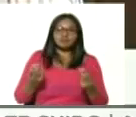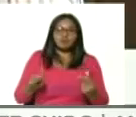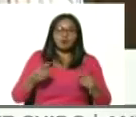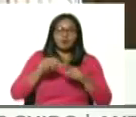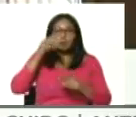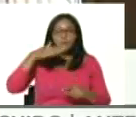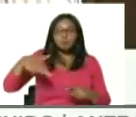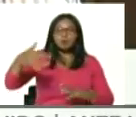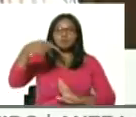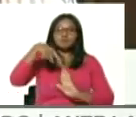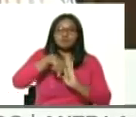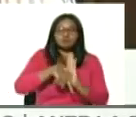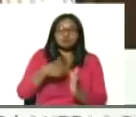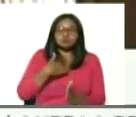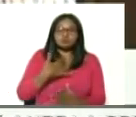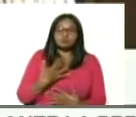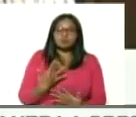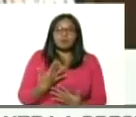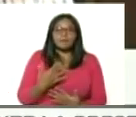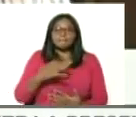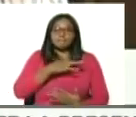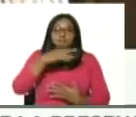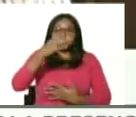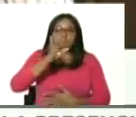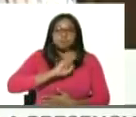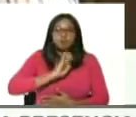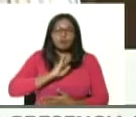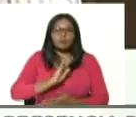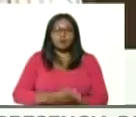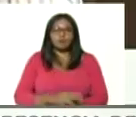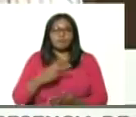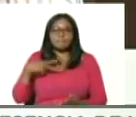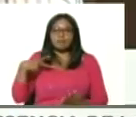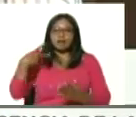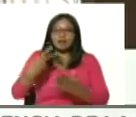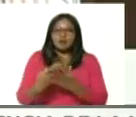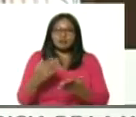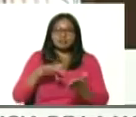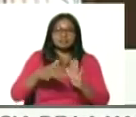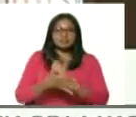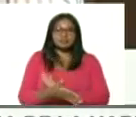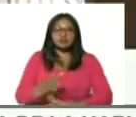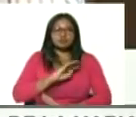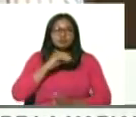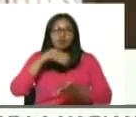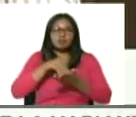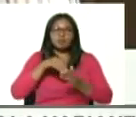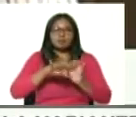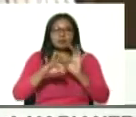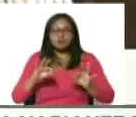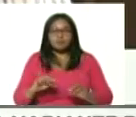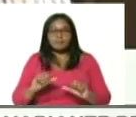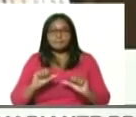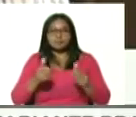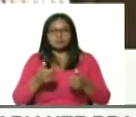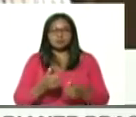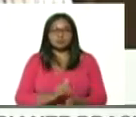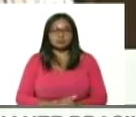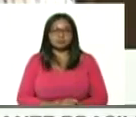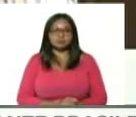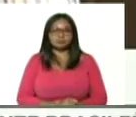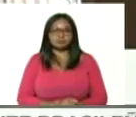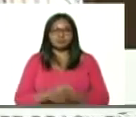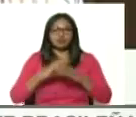un profundo marco espiritual, con nuestros valores que son los que colocamos en la mesa como una premisa, con todo